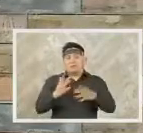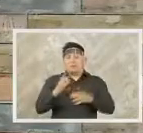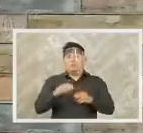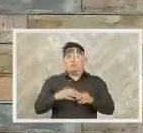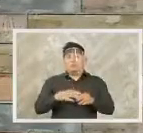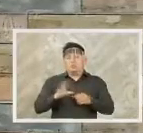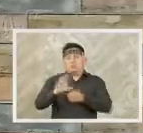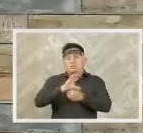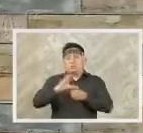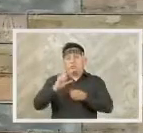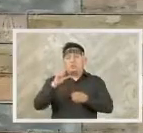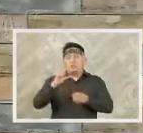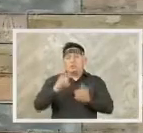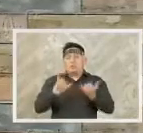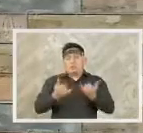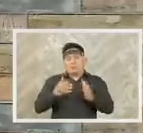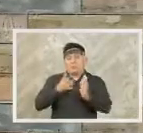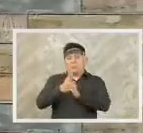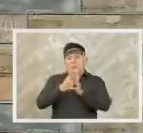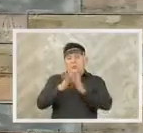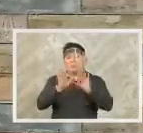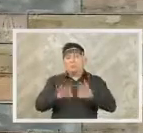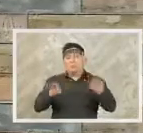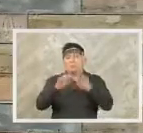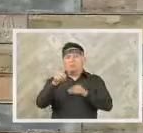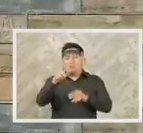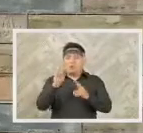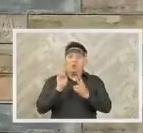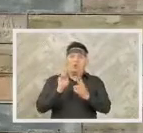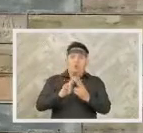muy importante que ustedes lo conozcan.